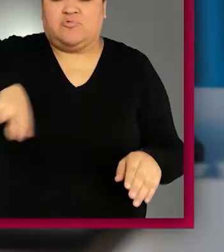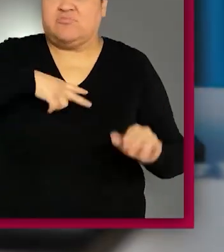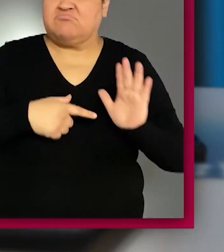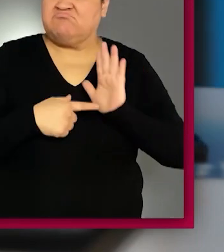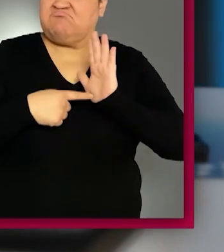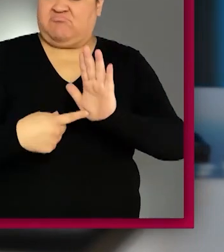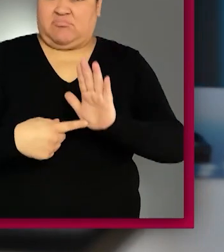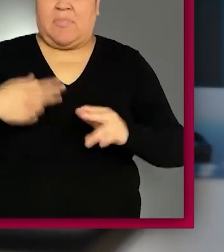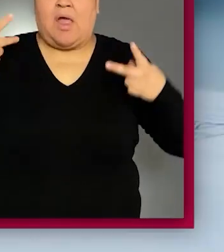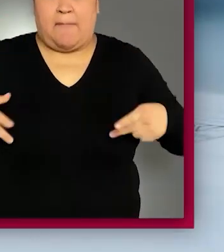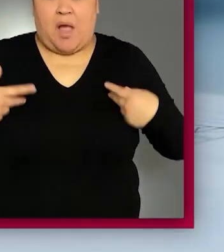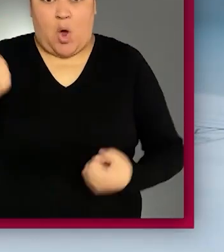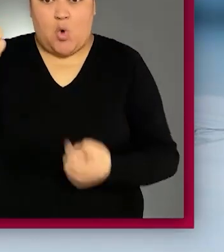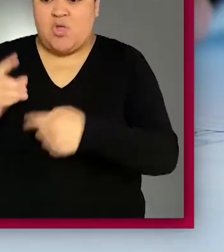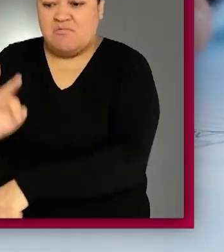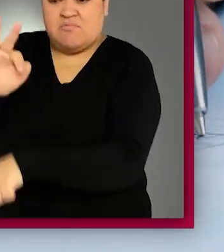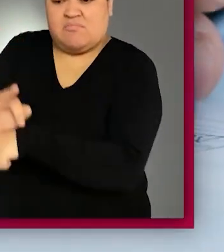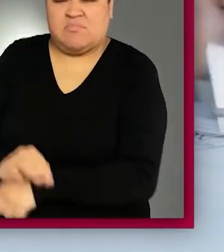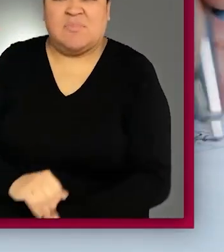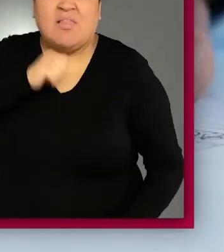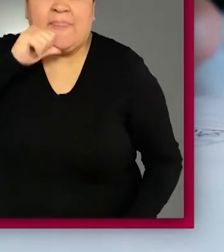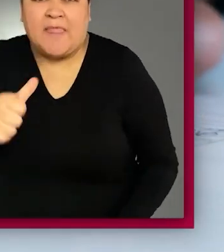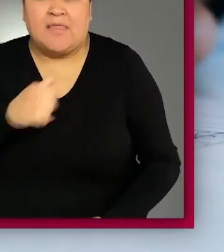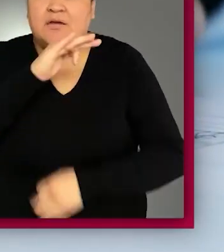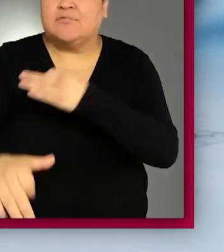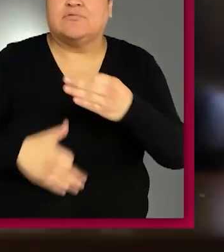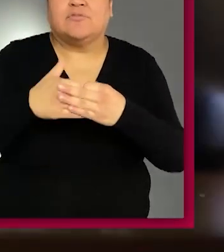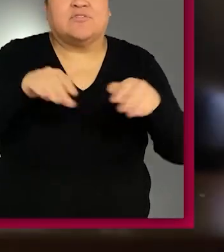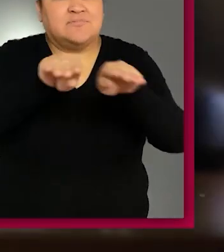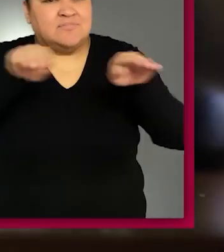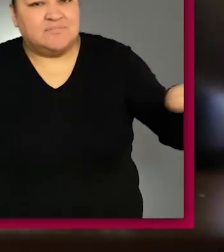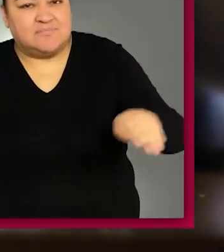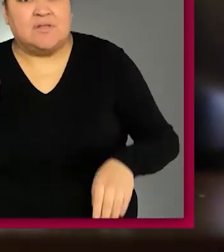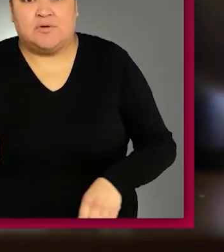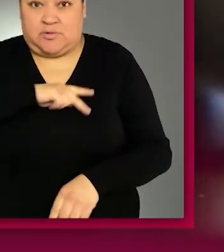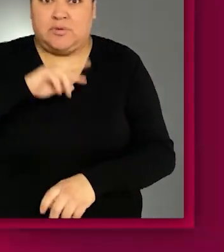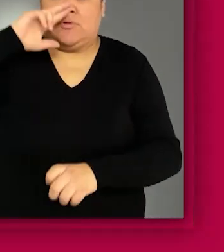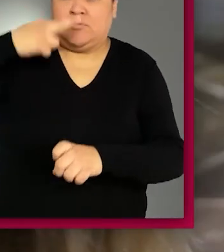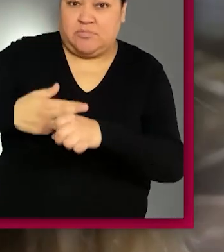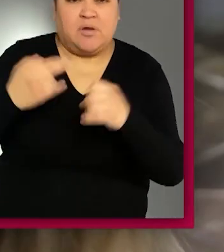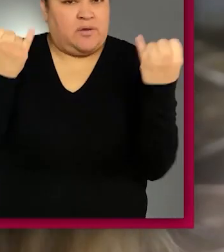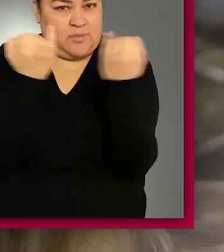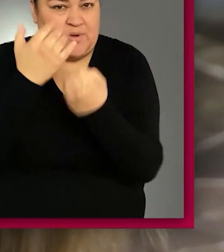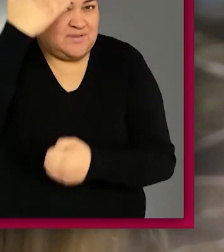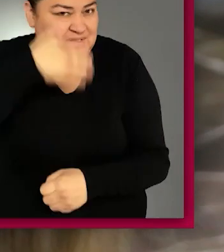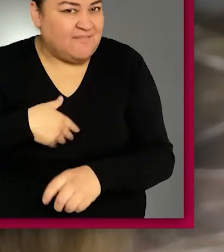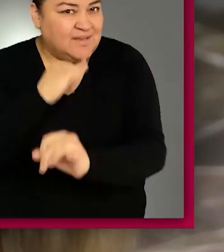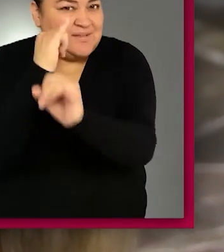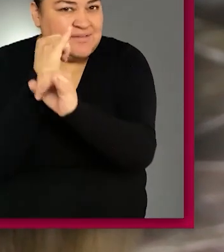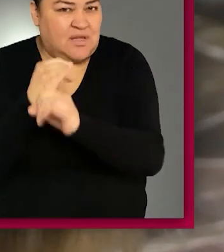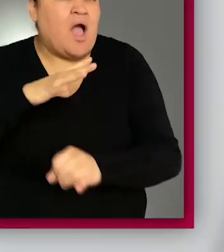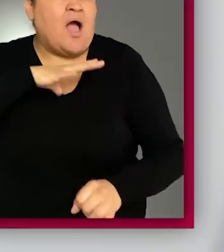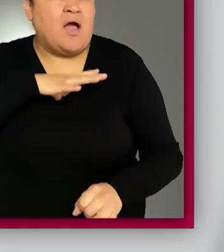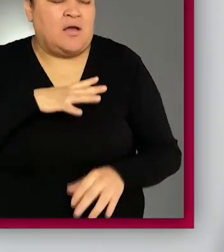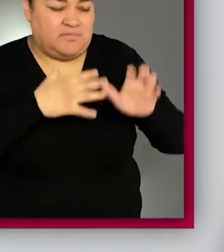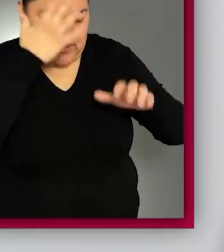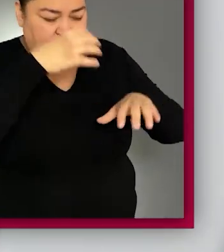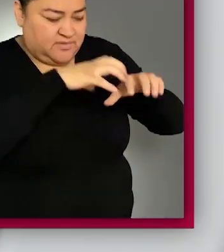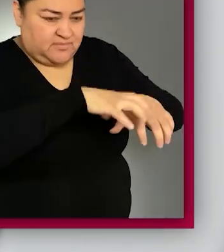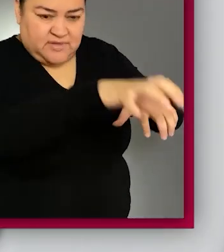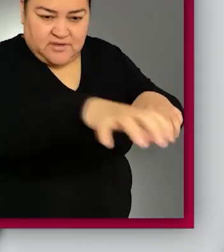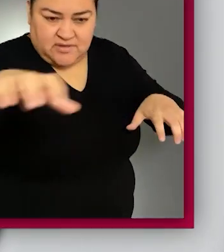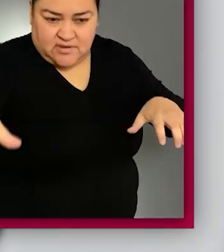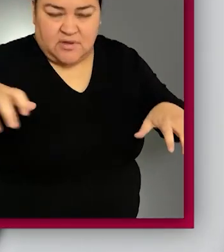ejercicio único a nivel nacional. Un Estado sin privilegios para nadie y comprometido. También avanzamos en un gobierno digital al